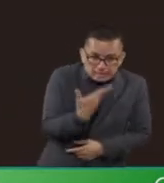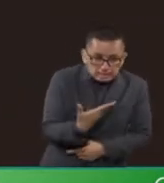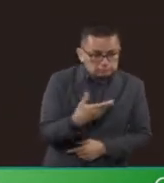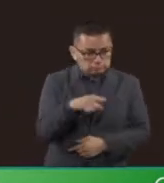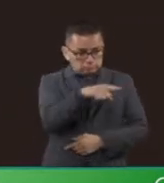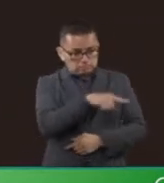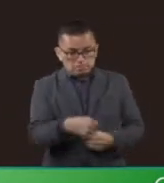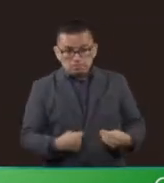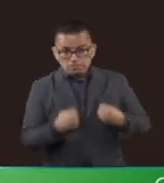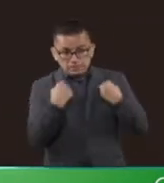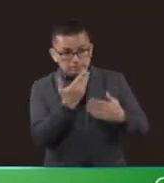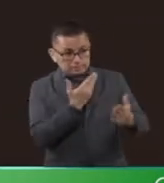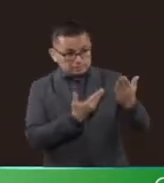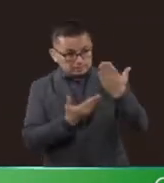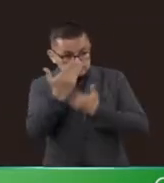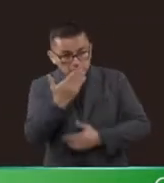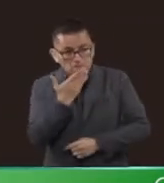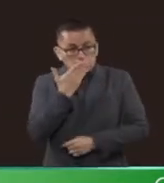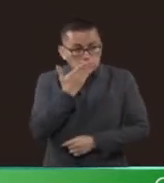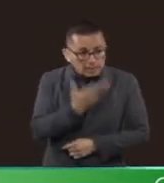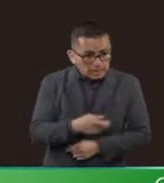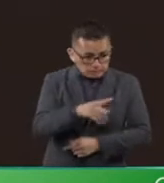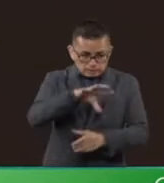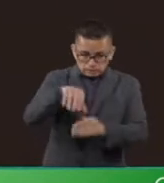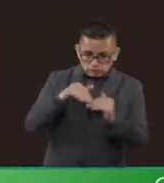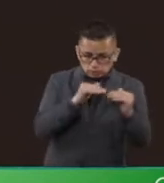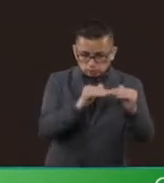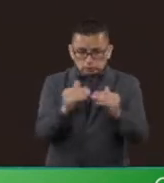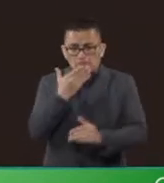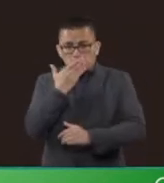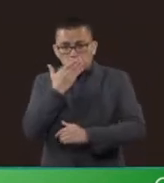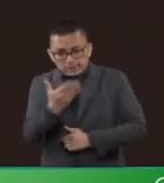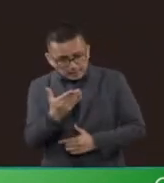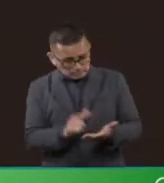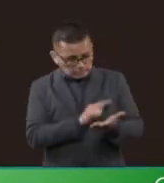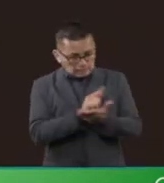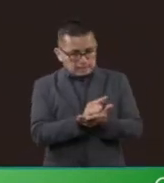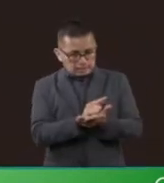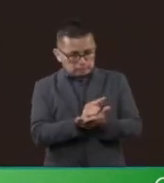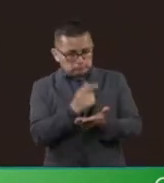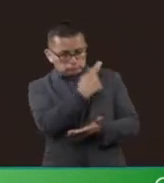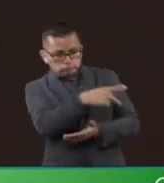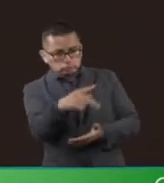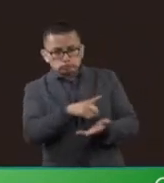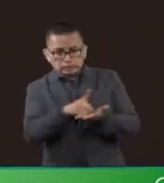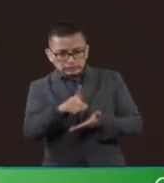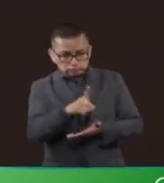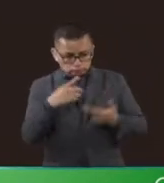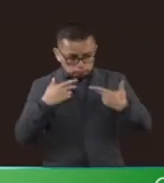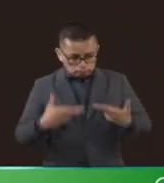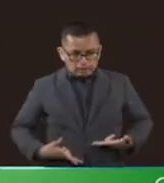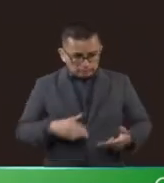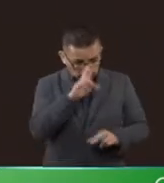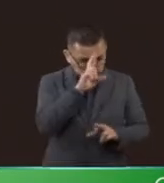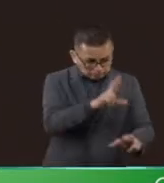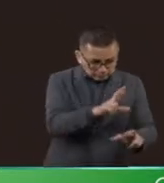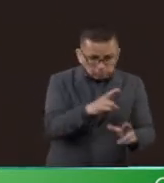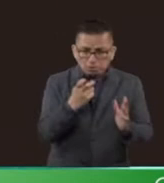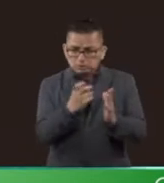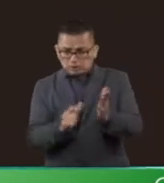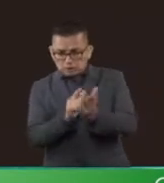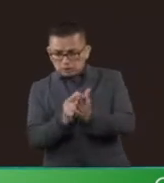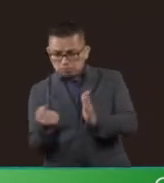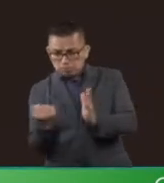su integración con la sociedad, leyes que respeten los derechos humanos y donde se valore a las personas